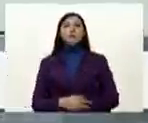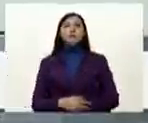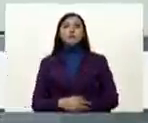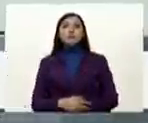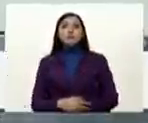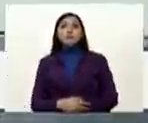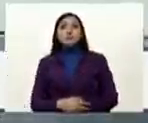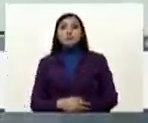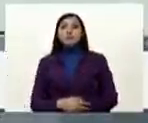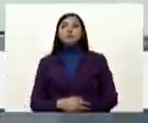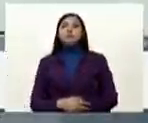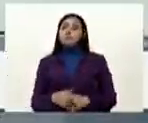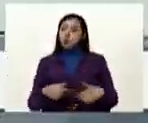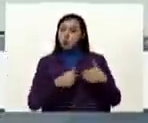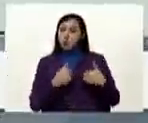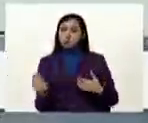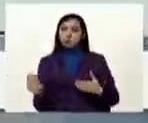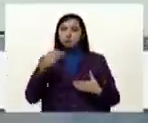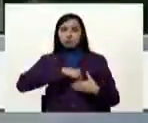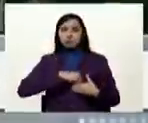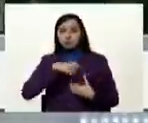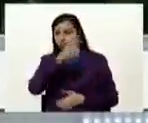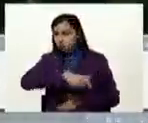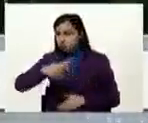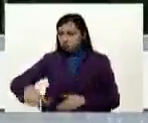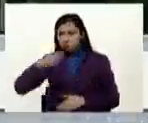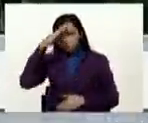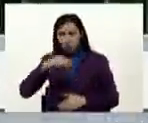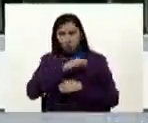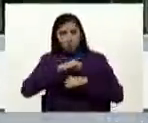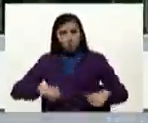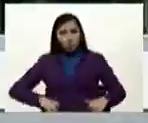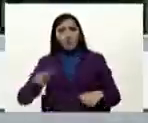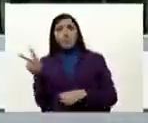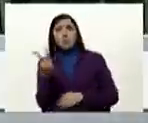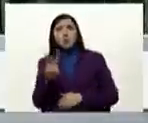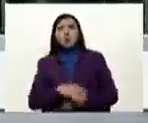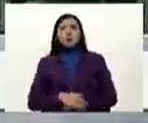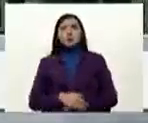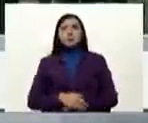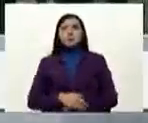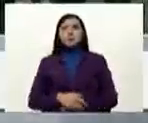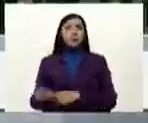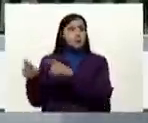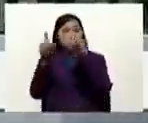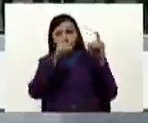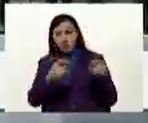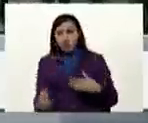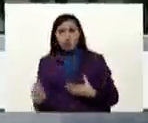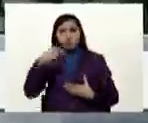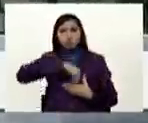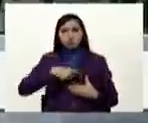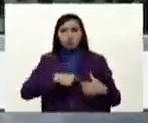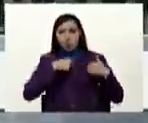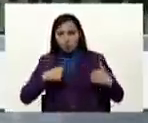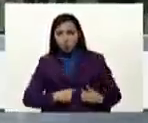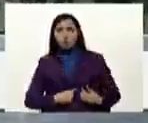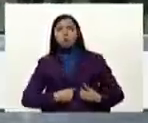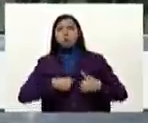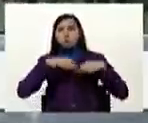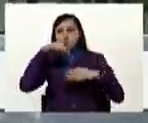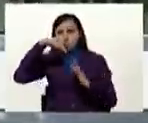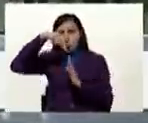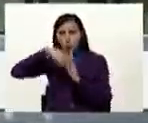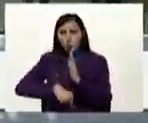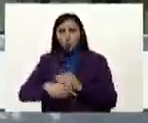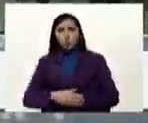Chávez. Eso está en el corazón de los militares venezolanos. El legado de Chávez, en el corazón está, en el corazón profundo,